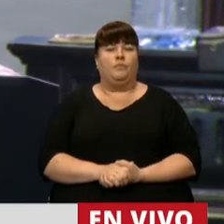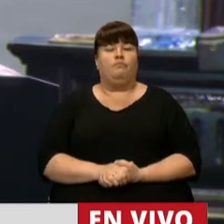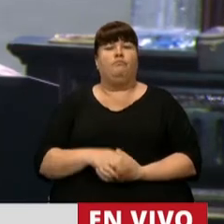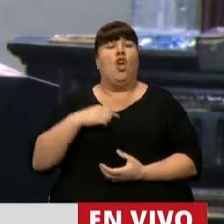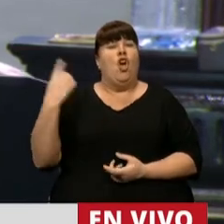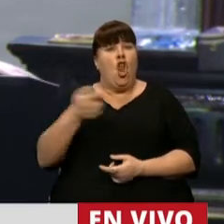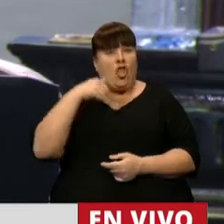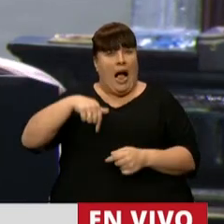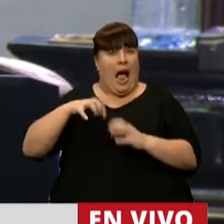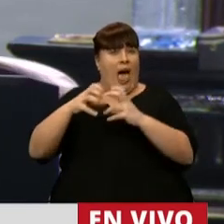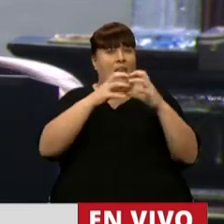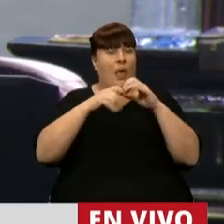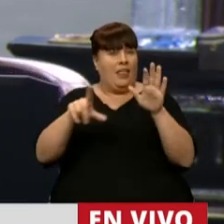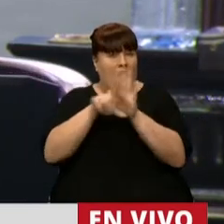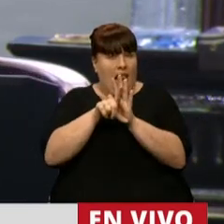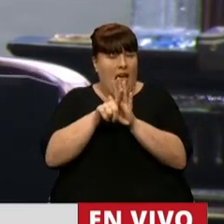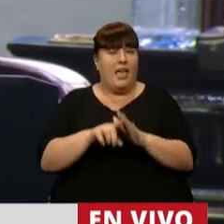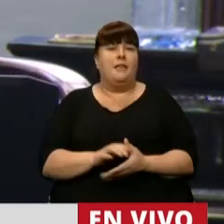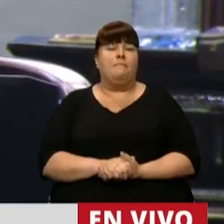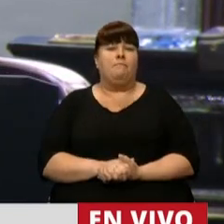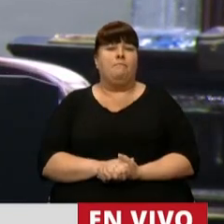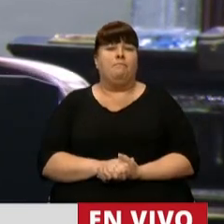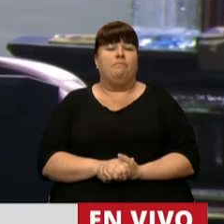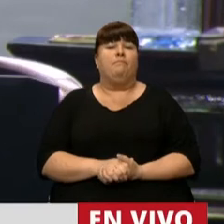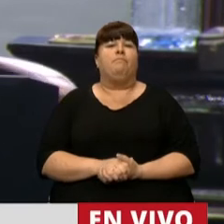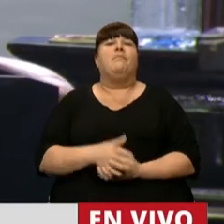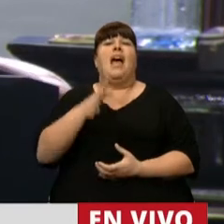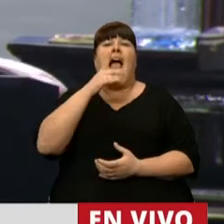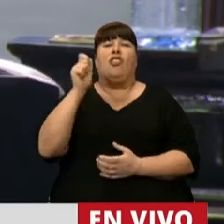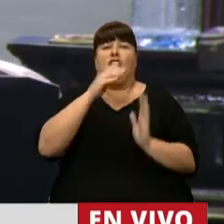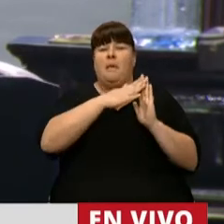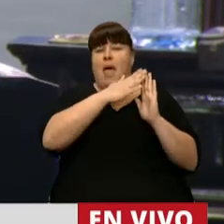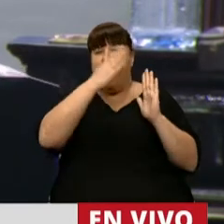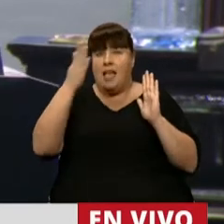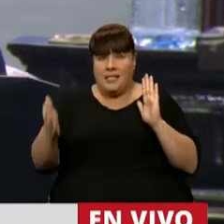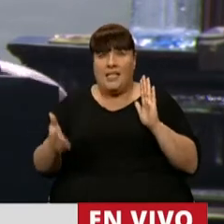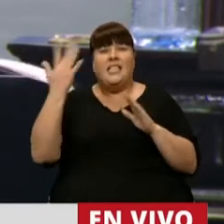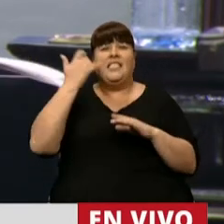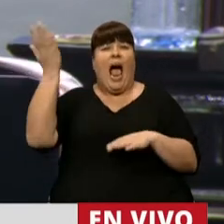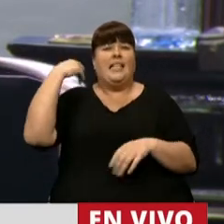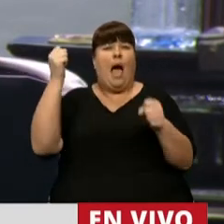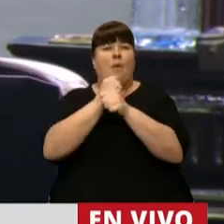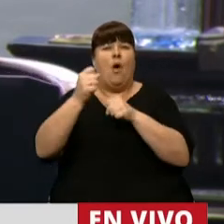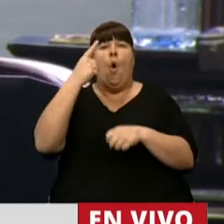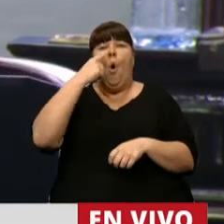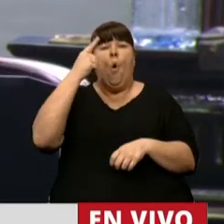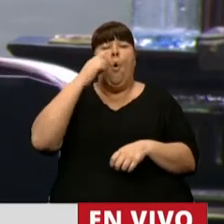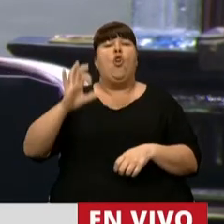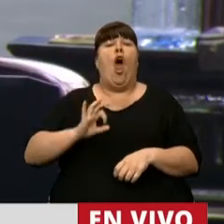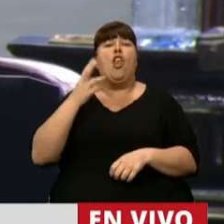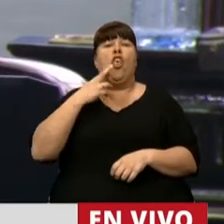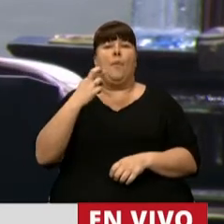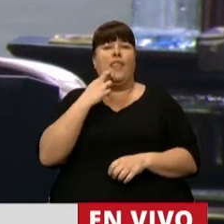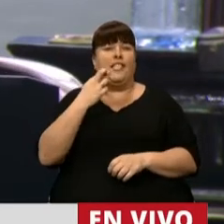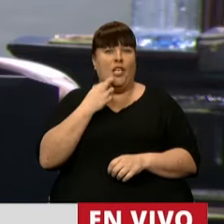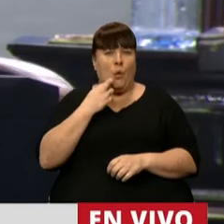Mientras nosotros discutimos esta ley, después de 14 meses que fue aprobada ya por junio del